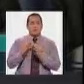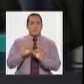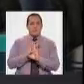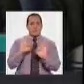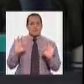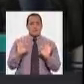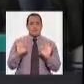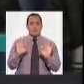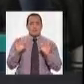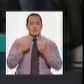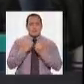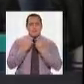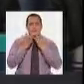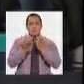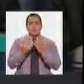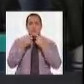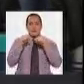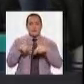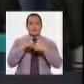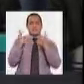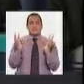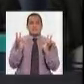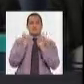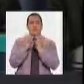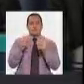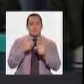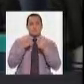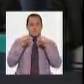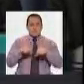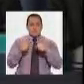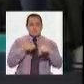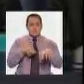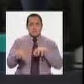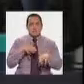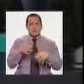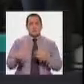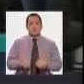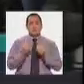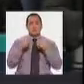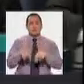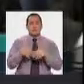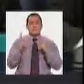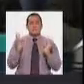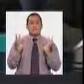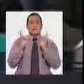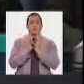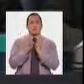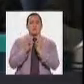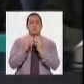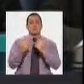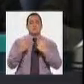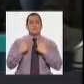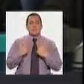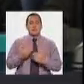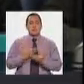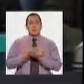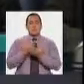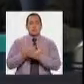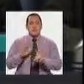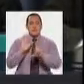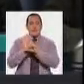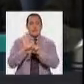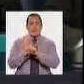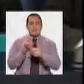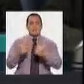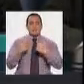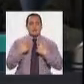alguno manifesté que esa reunión se había producido, porque esa reunión tuvo un amparo legal y